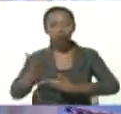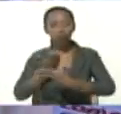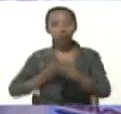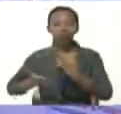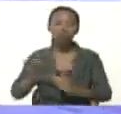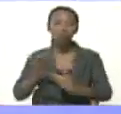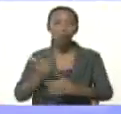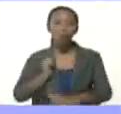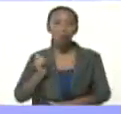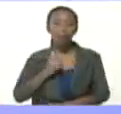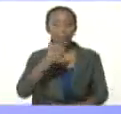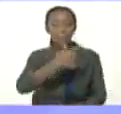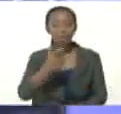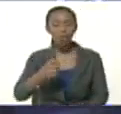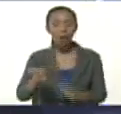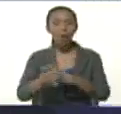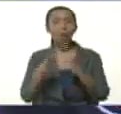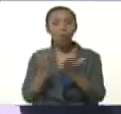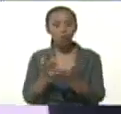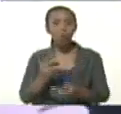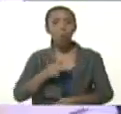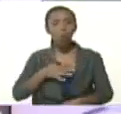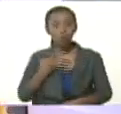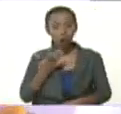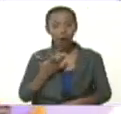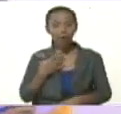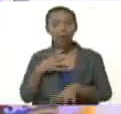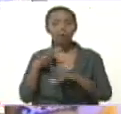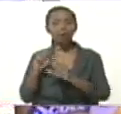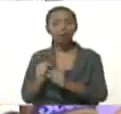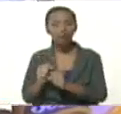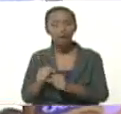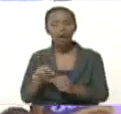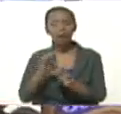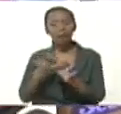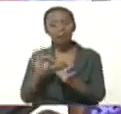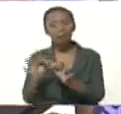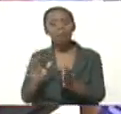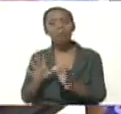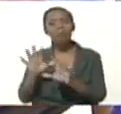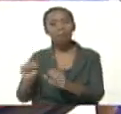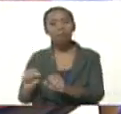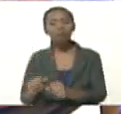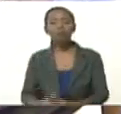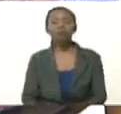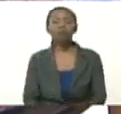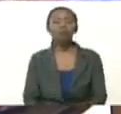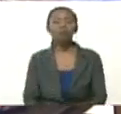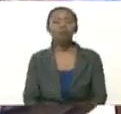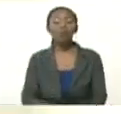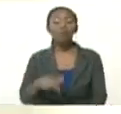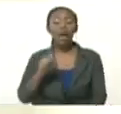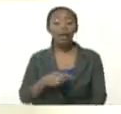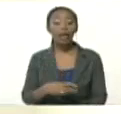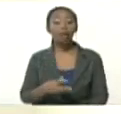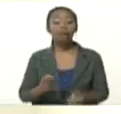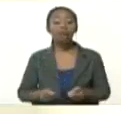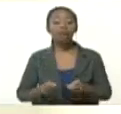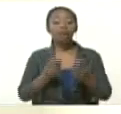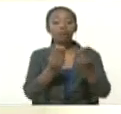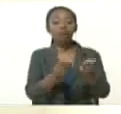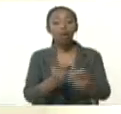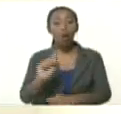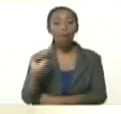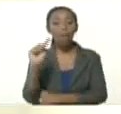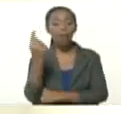cualquier persona en el mundo puede adquirir boletería aérea Correcto. A través del Petro. Y aquí, presidente, vamos a entregar los